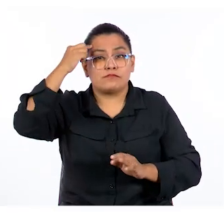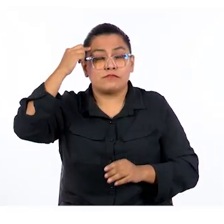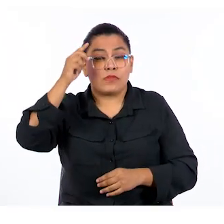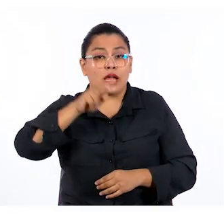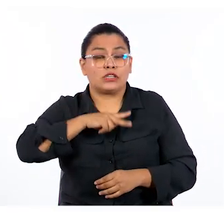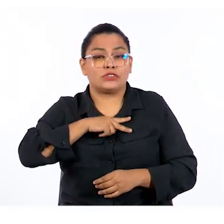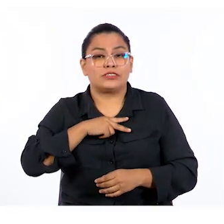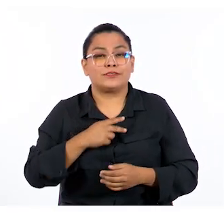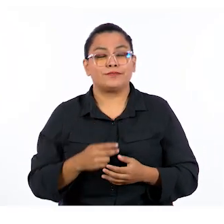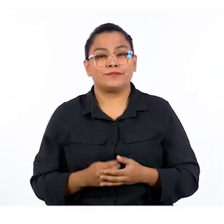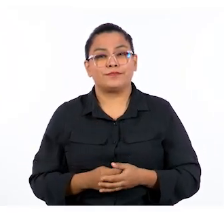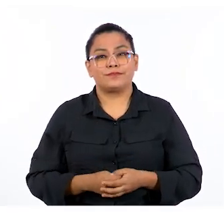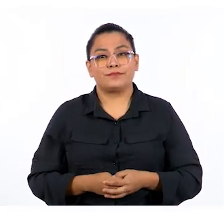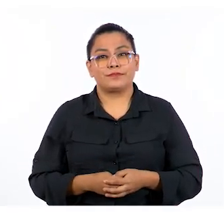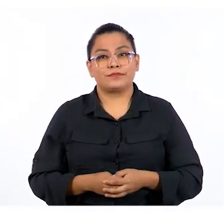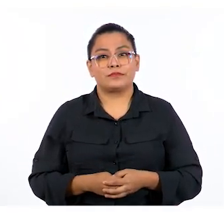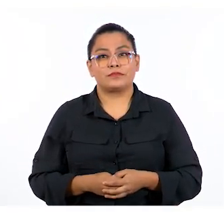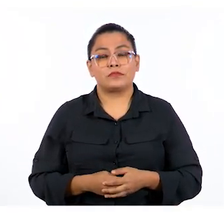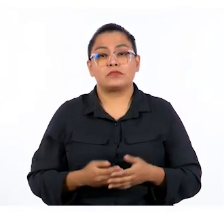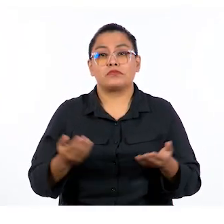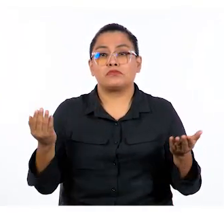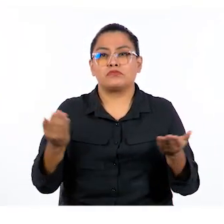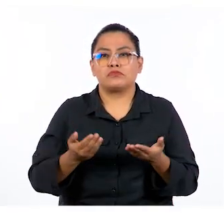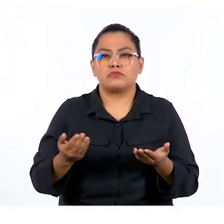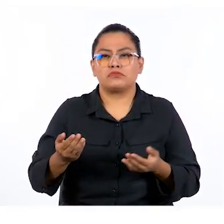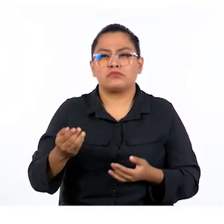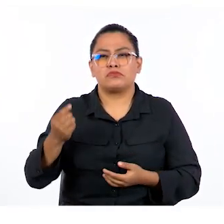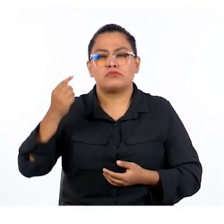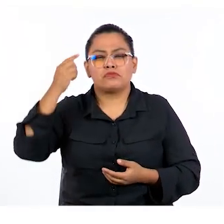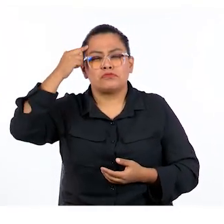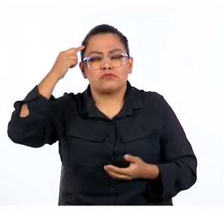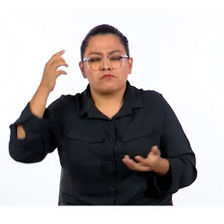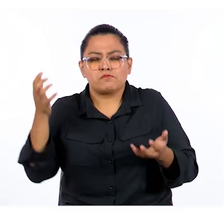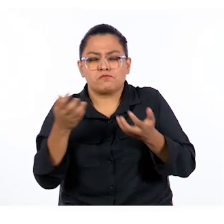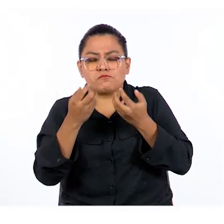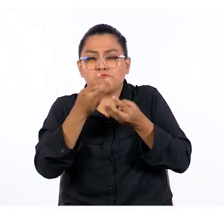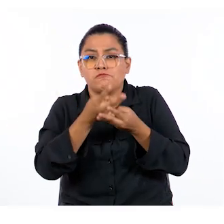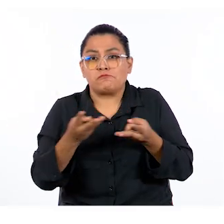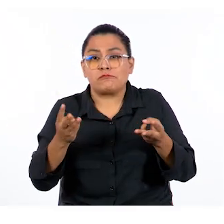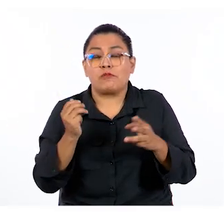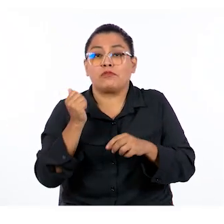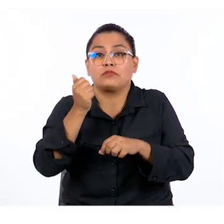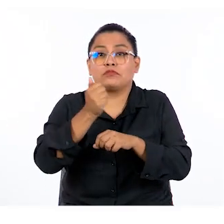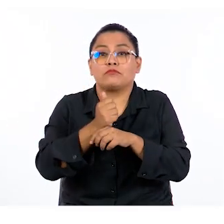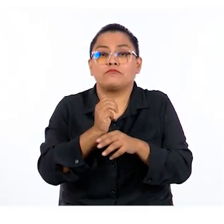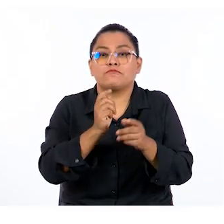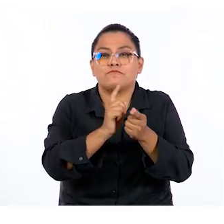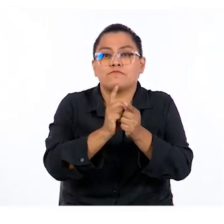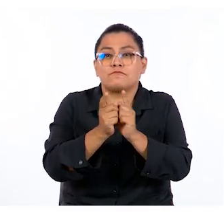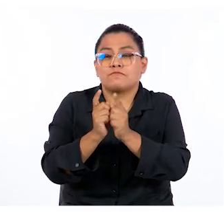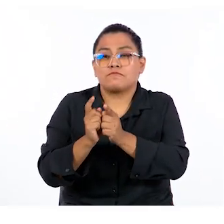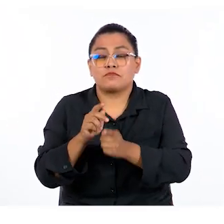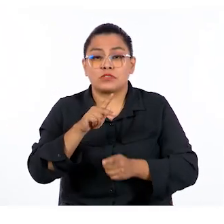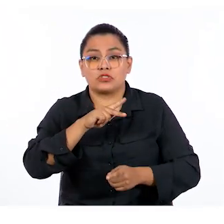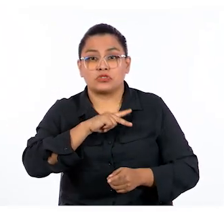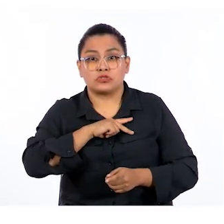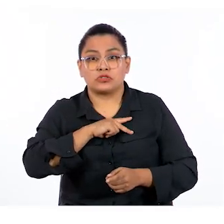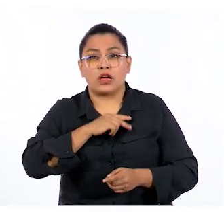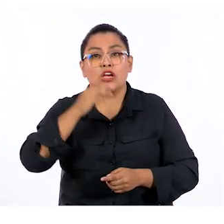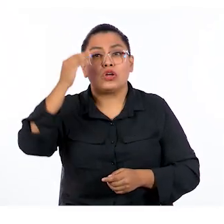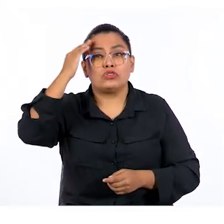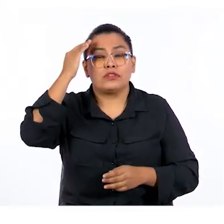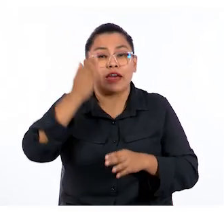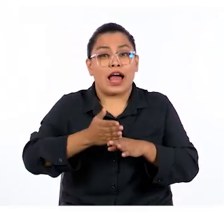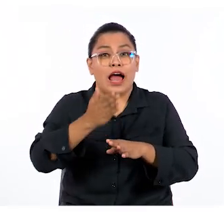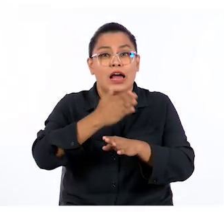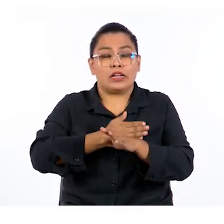pensamiento personal, realizar inferencias sobre el material, establecer relaciones personales entre los